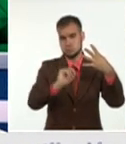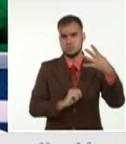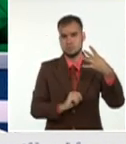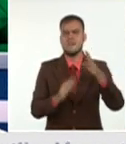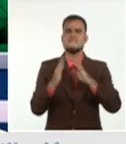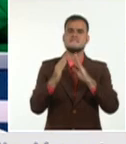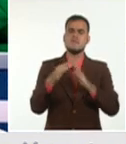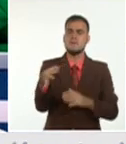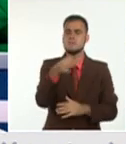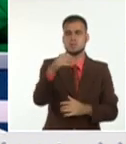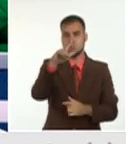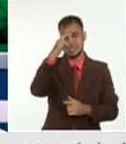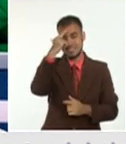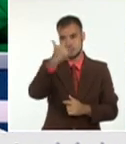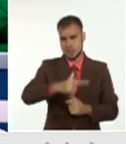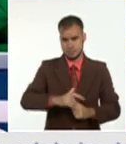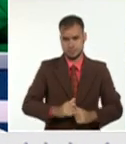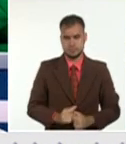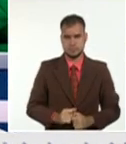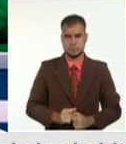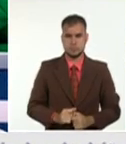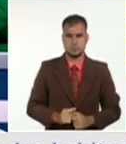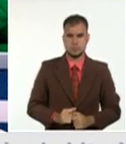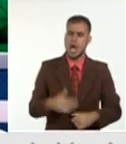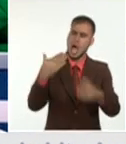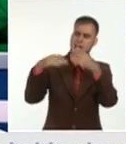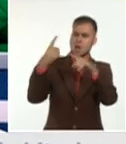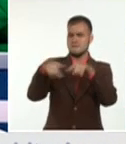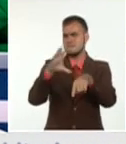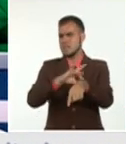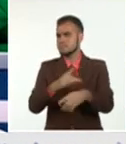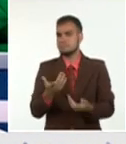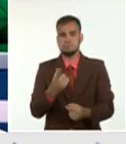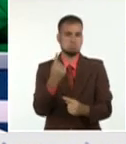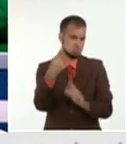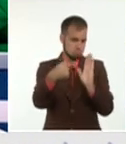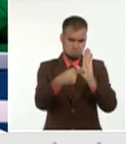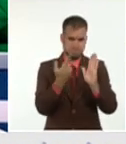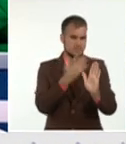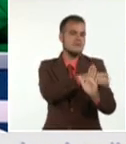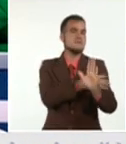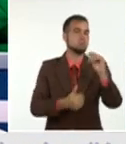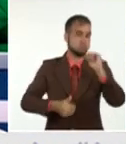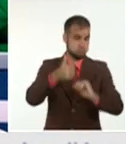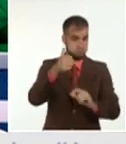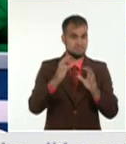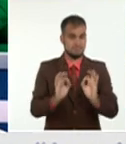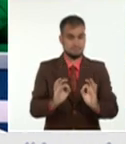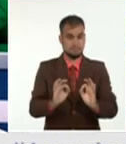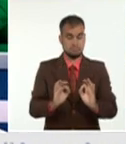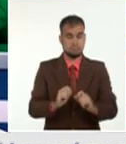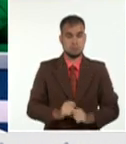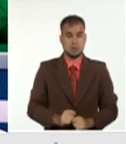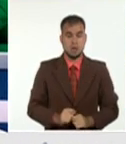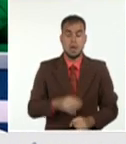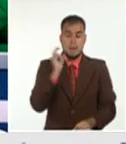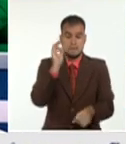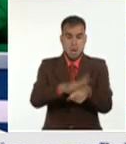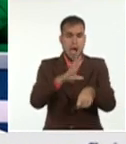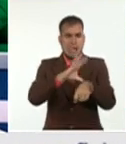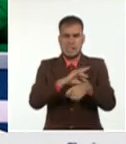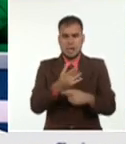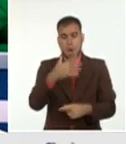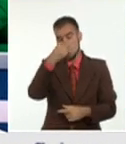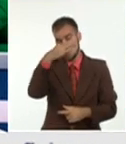Lisa, con el único antecedente de tener hipertensión arterial que inicialmente presentó secreción